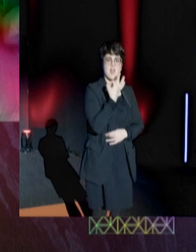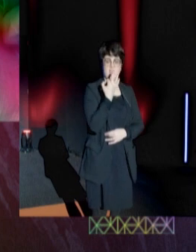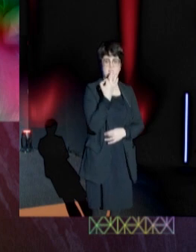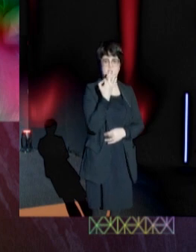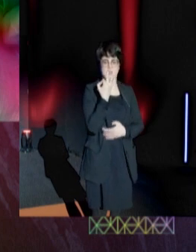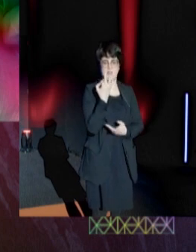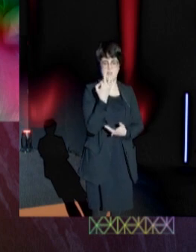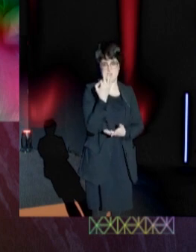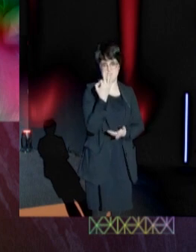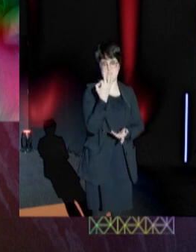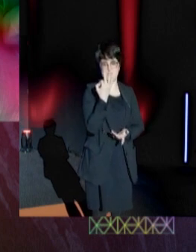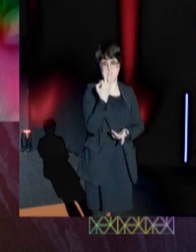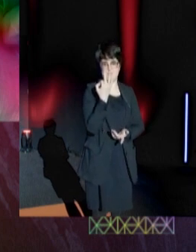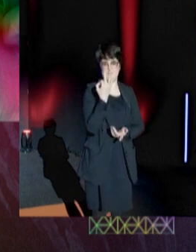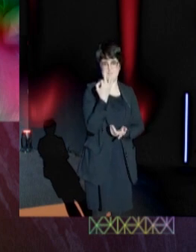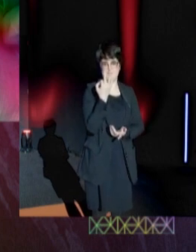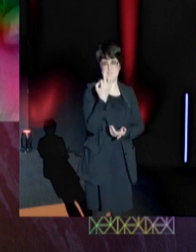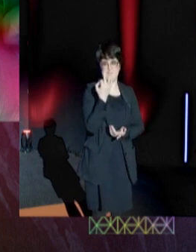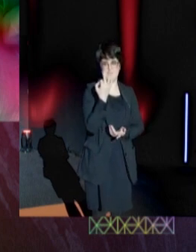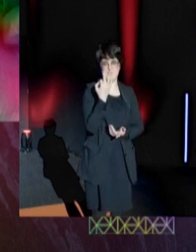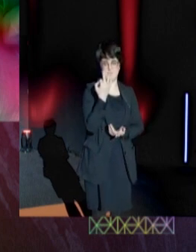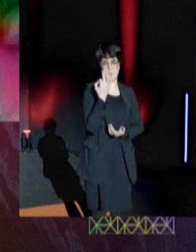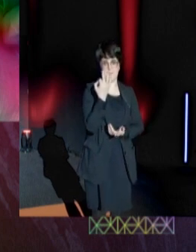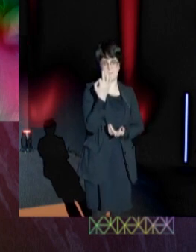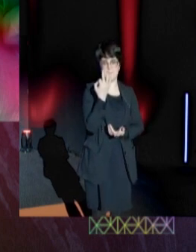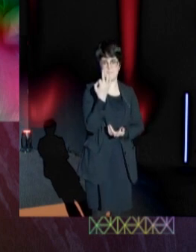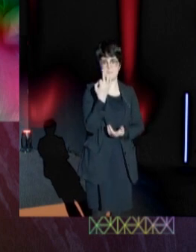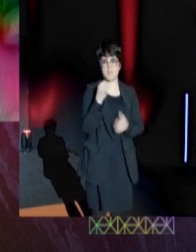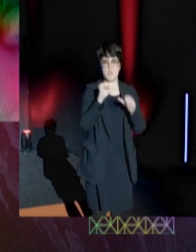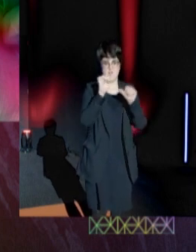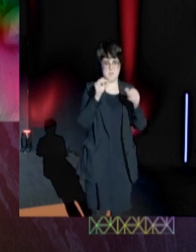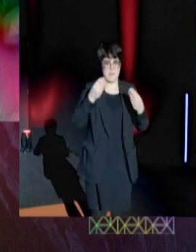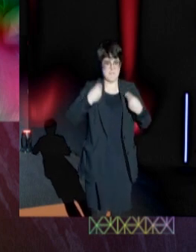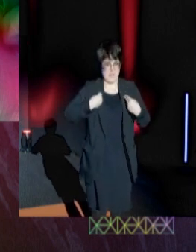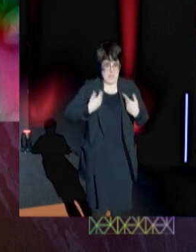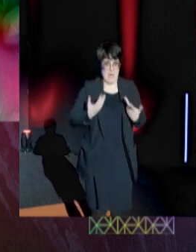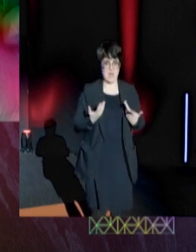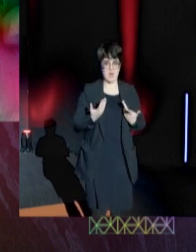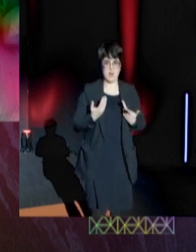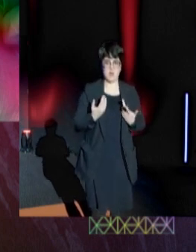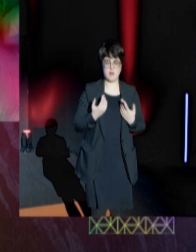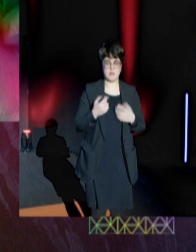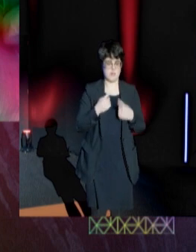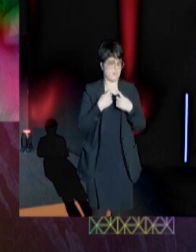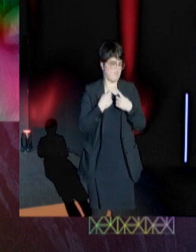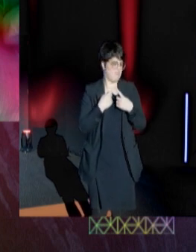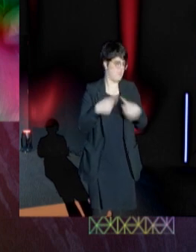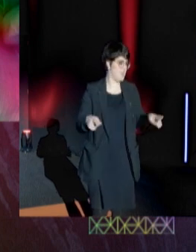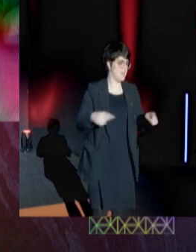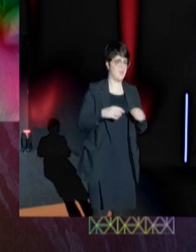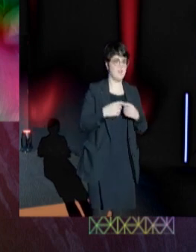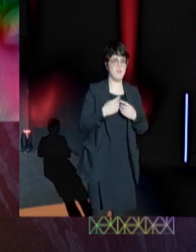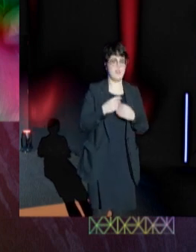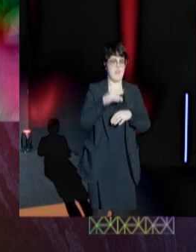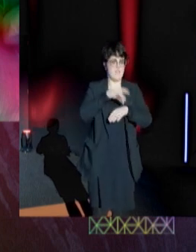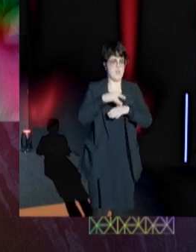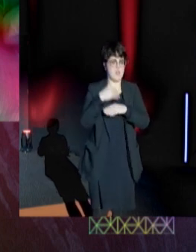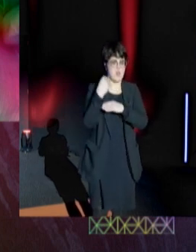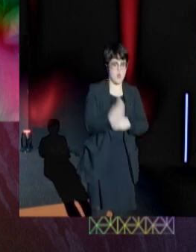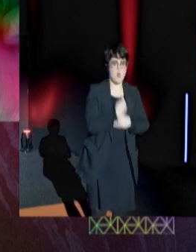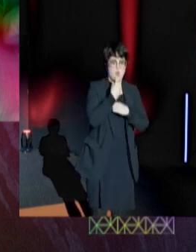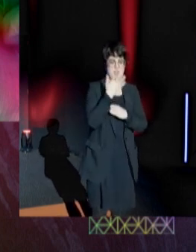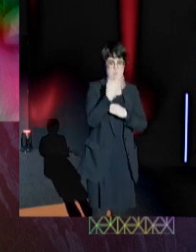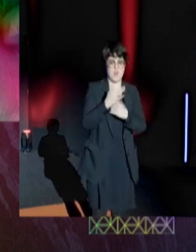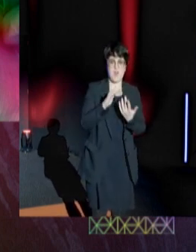Bueno pues el el una forma de vivir una forma absolutamente diferente de de curar enfermedades y de evolucionar